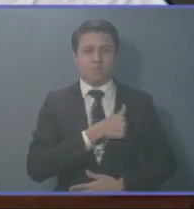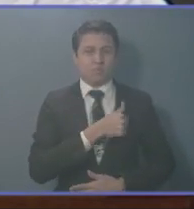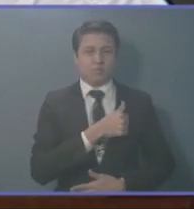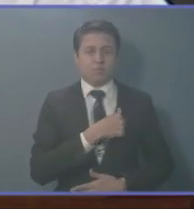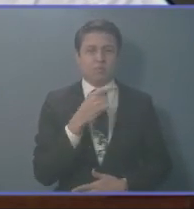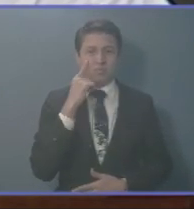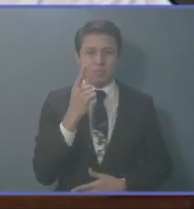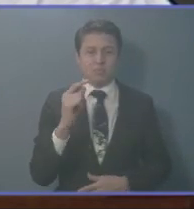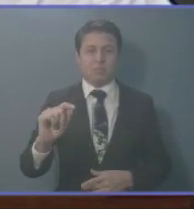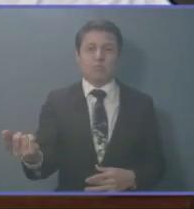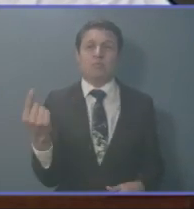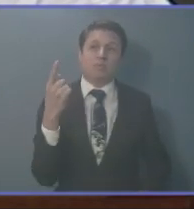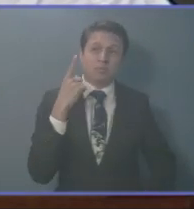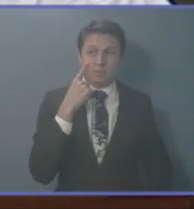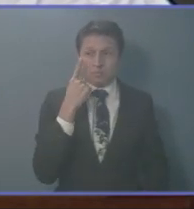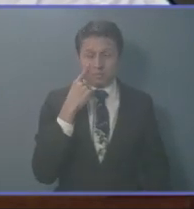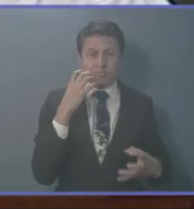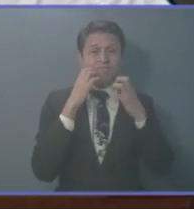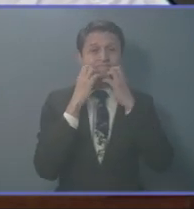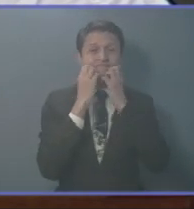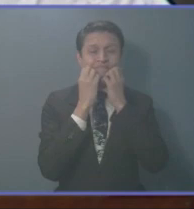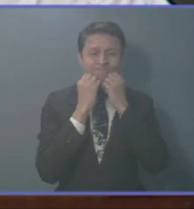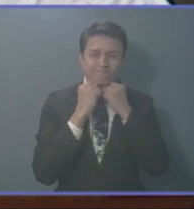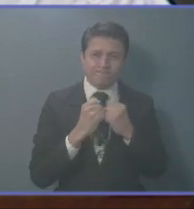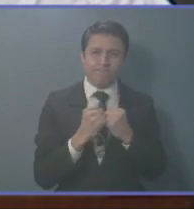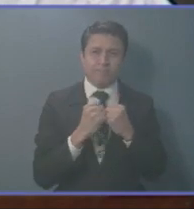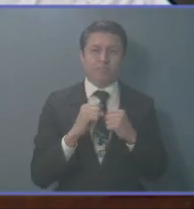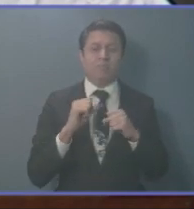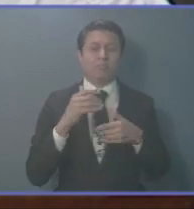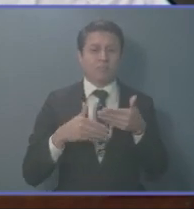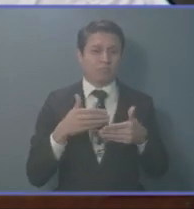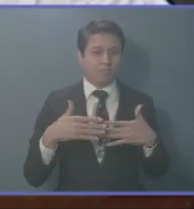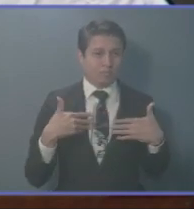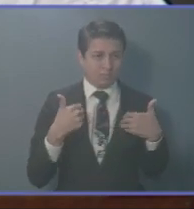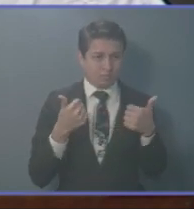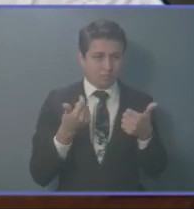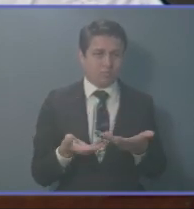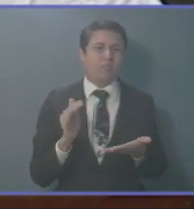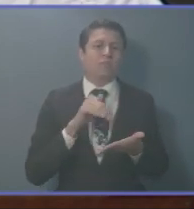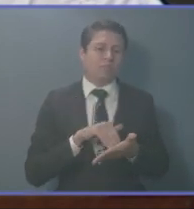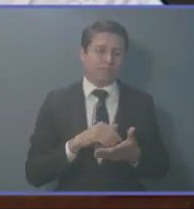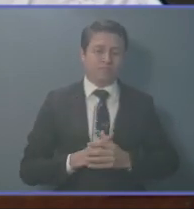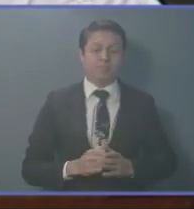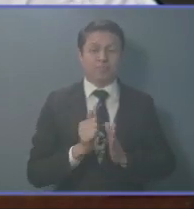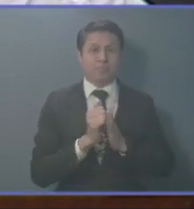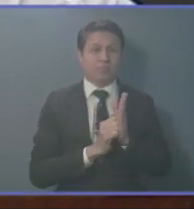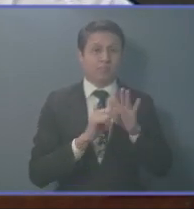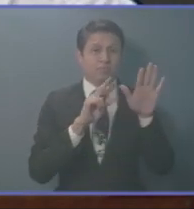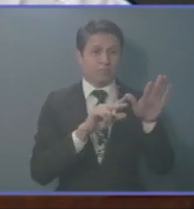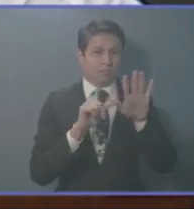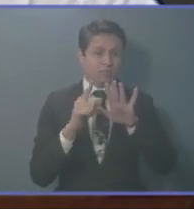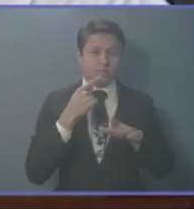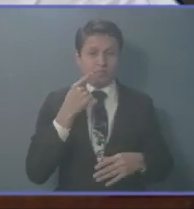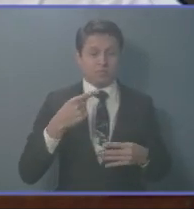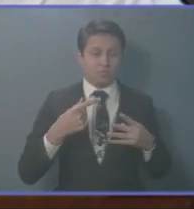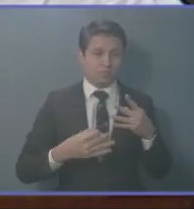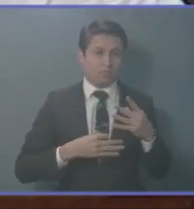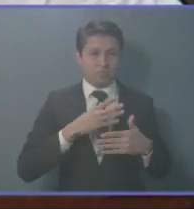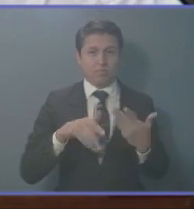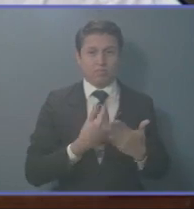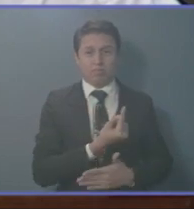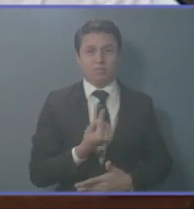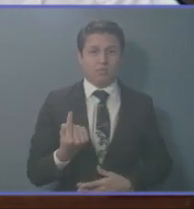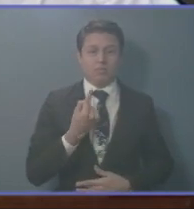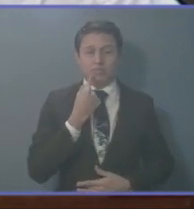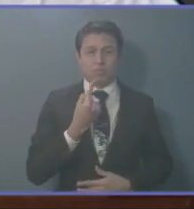velar por su conservación y restablecimiento. Asimismo, en su artículo 66 establece que toda persona